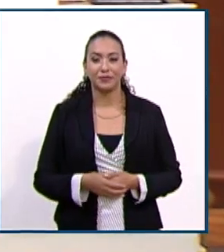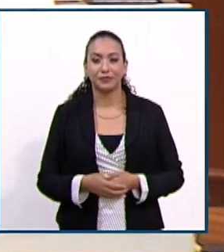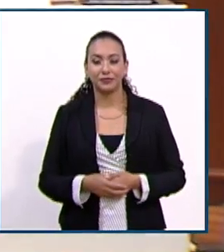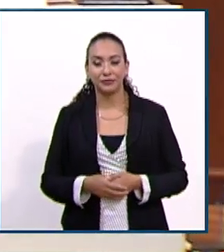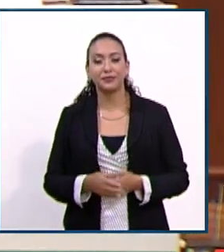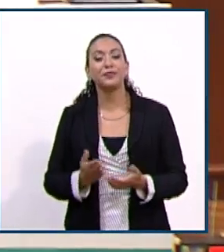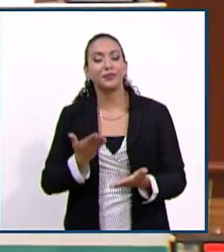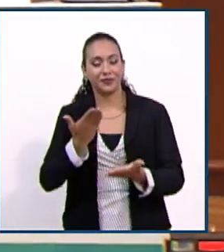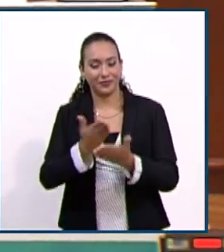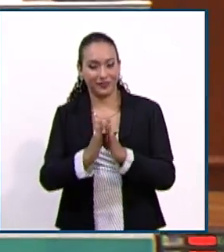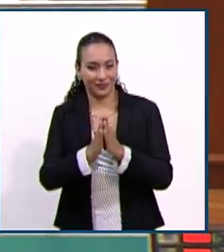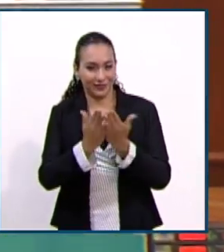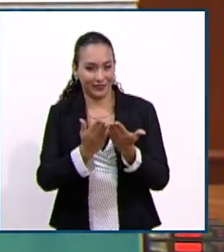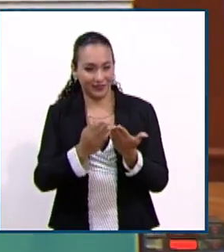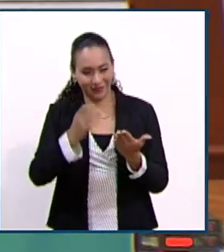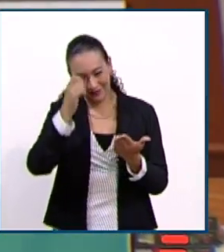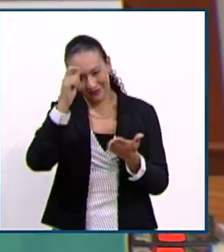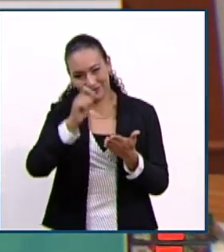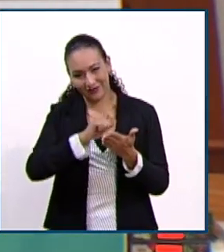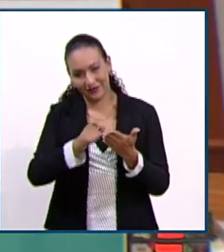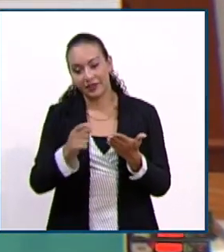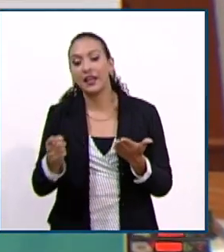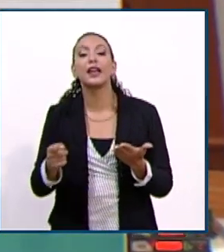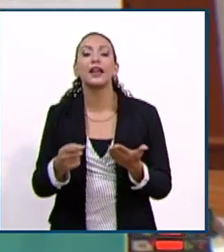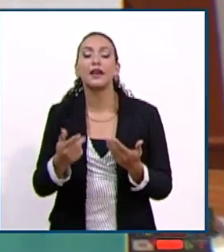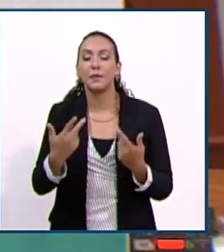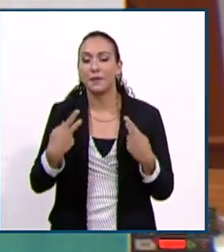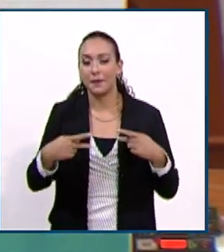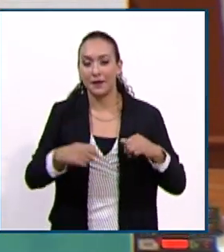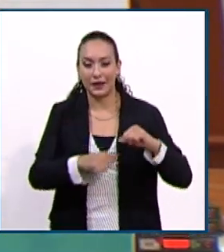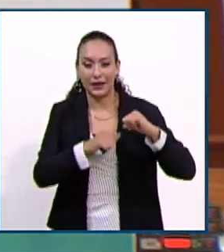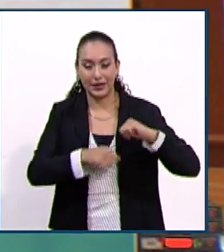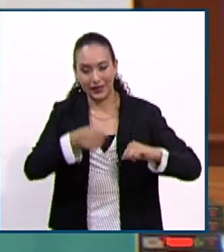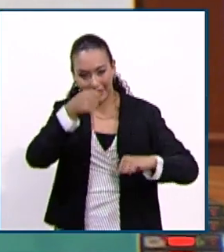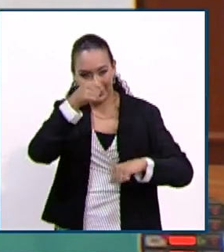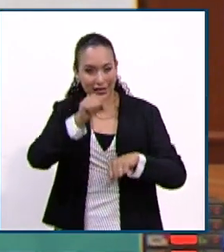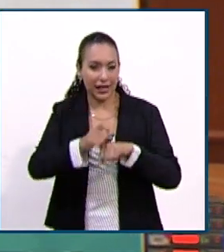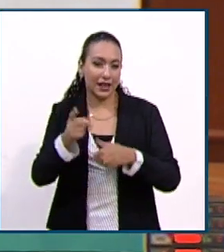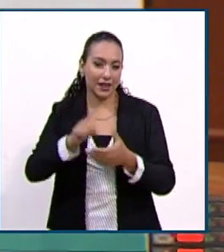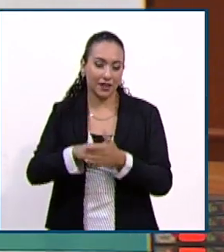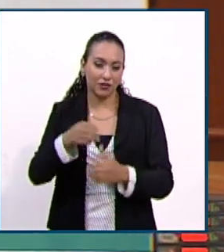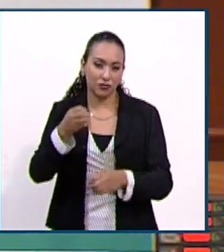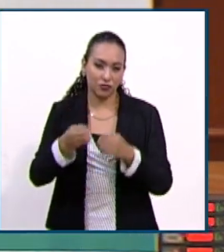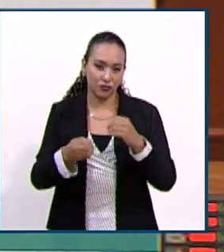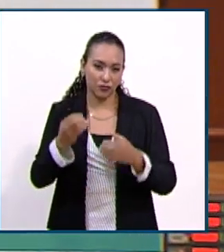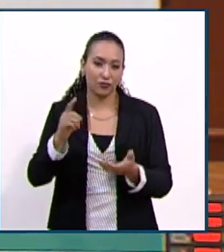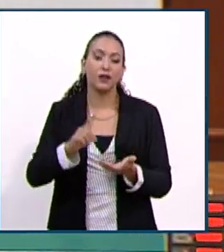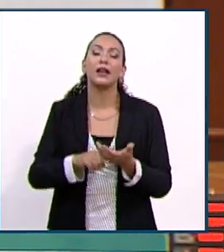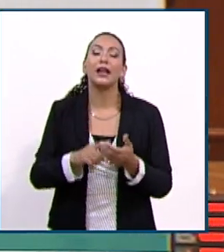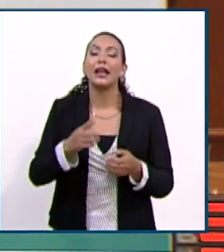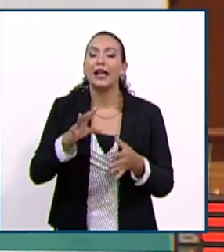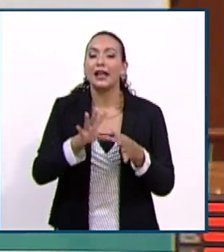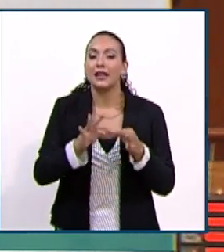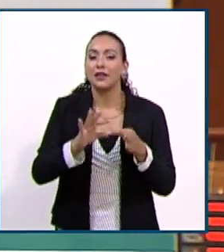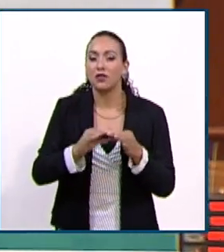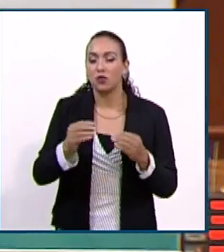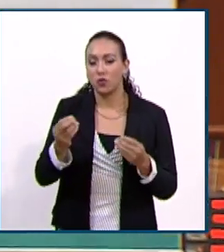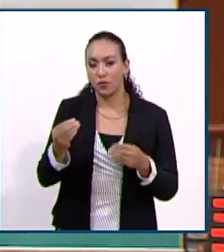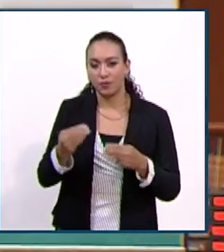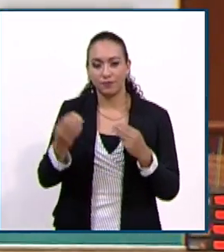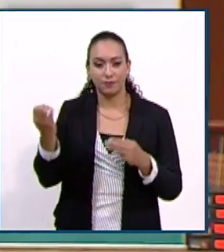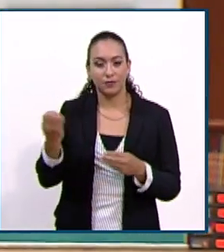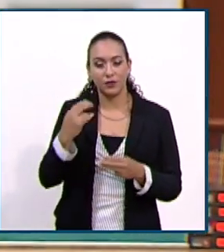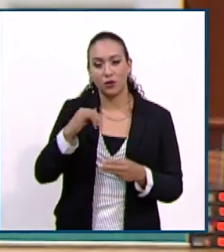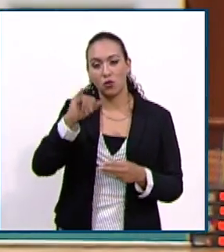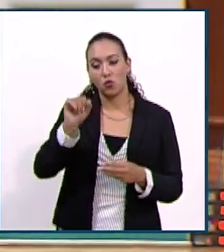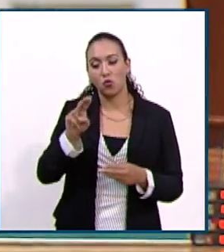presentación del libro que organizó el Colegio de Secretarias y Secretarios de la Suprema Corte, integrantes de la ponencia del ministro Juan Luis González